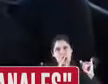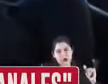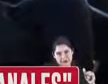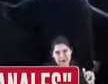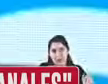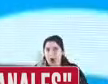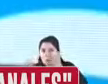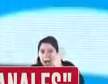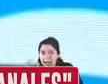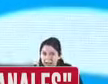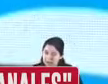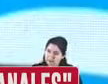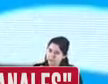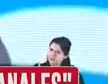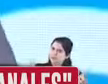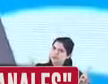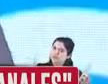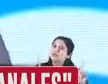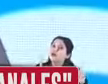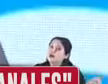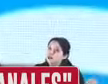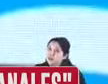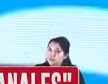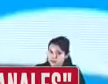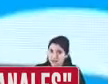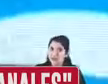y otra cosa es el maltrato pero bueno